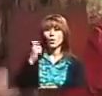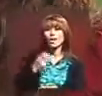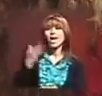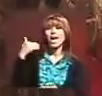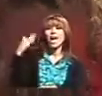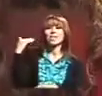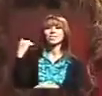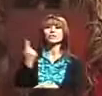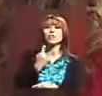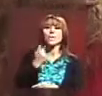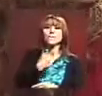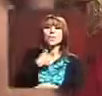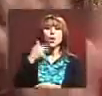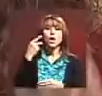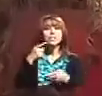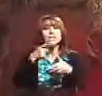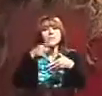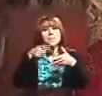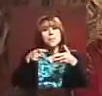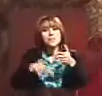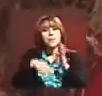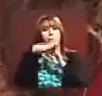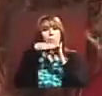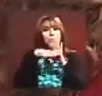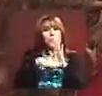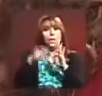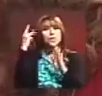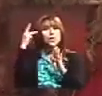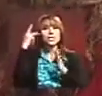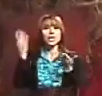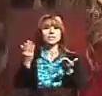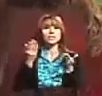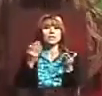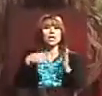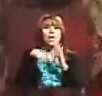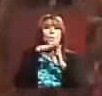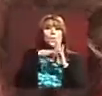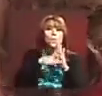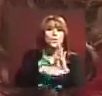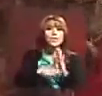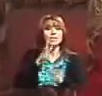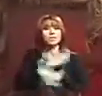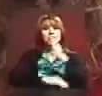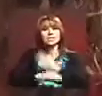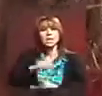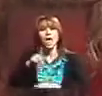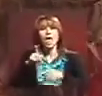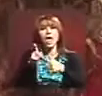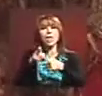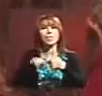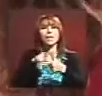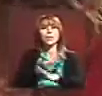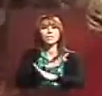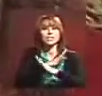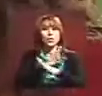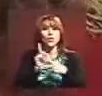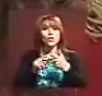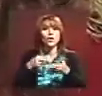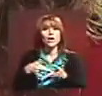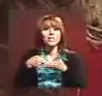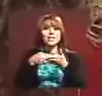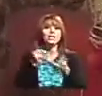habido eran políticas. Nacen políticas sobre discapacidad, nacen políticas sobre prevención, sobre rehabilitación, hasta que tenemos